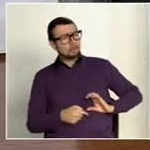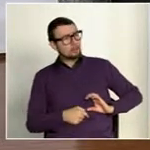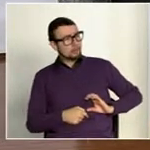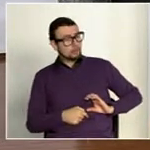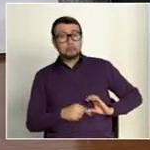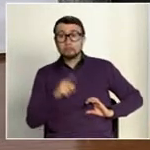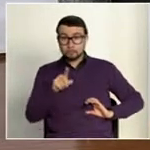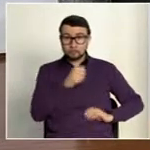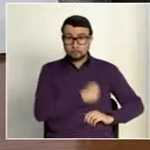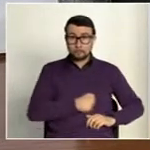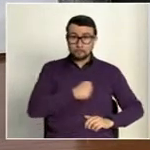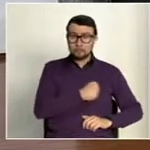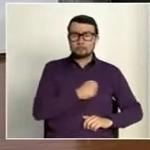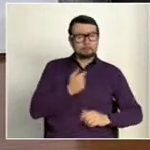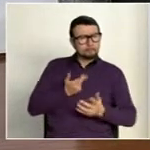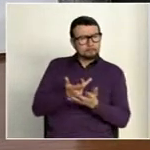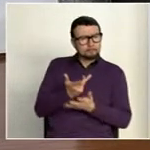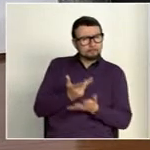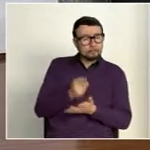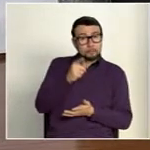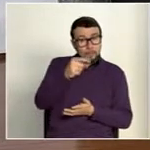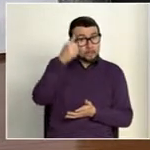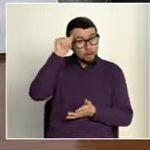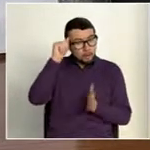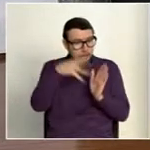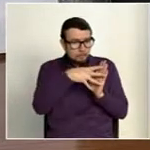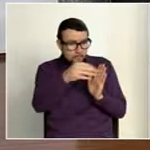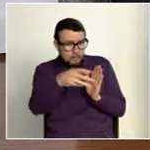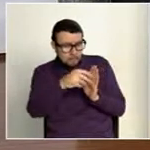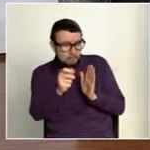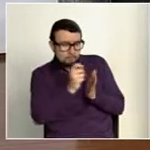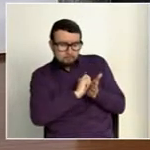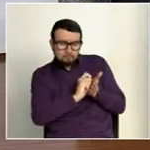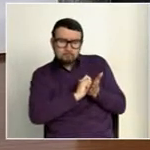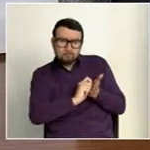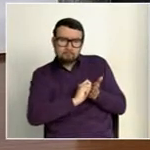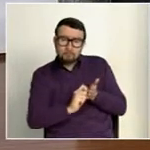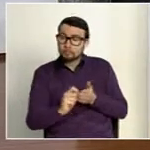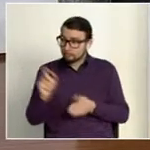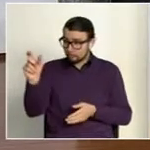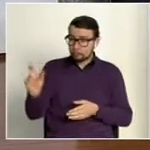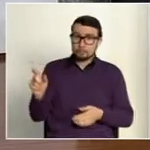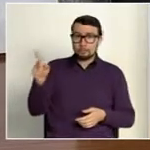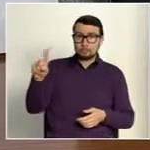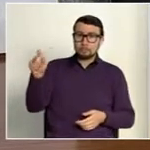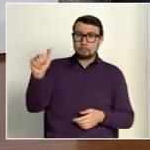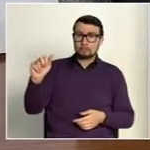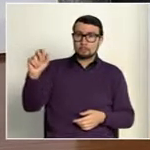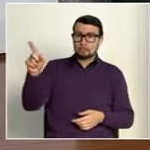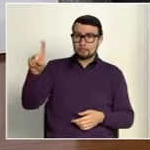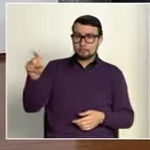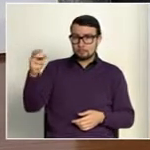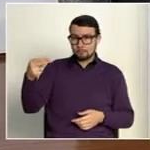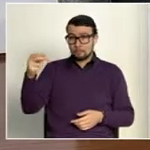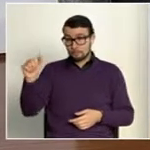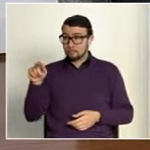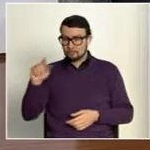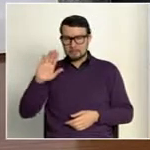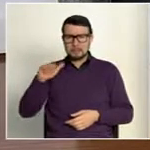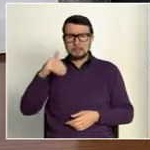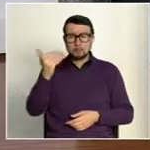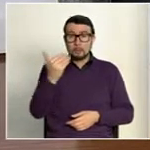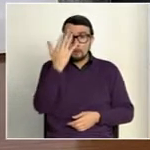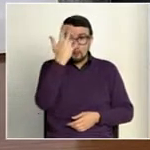muy presentes estas recomendaciones que, como dice Sacha, las vamos a subir en Facebook